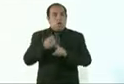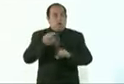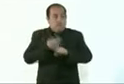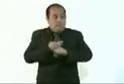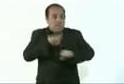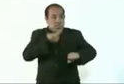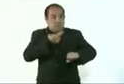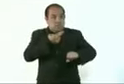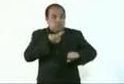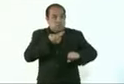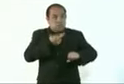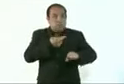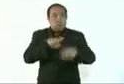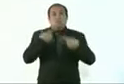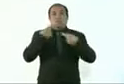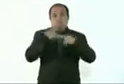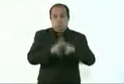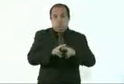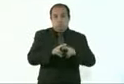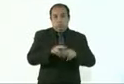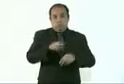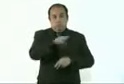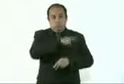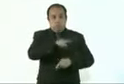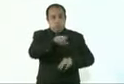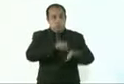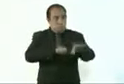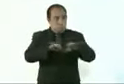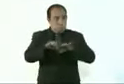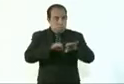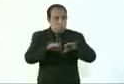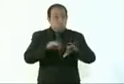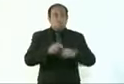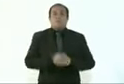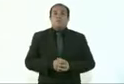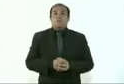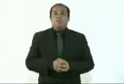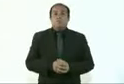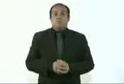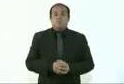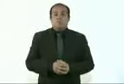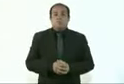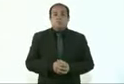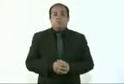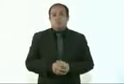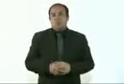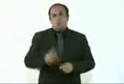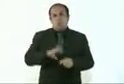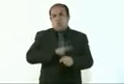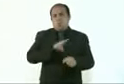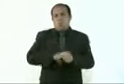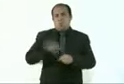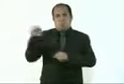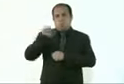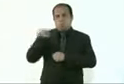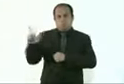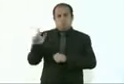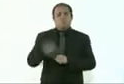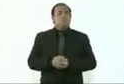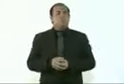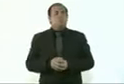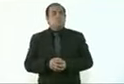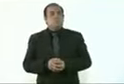mayoría de docentes, está funcionando con cotidianidad y profesionalismo.